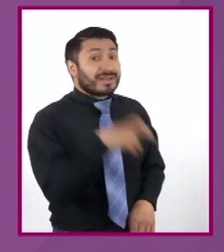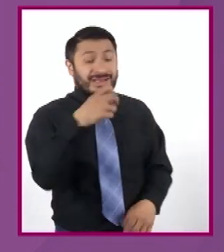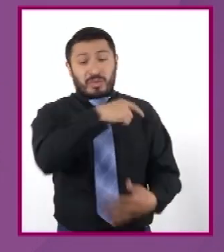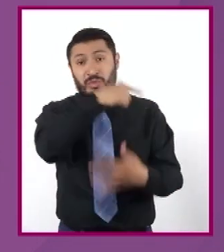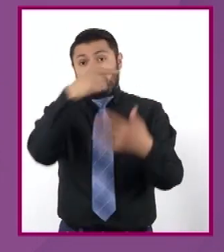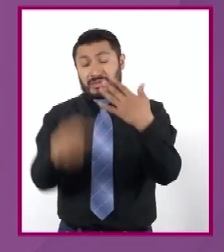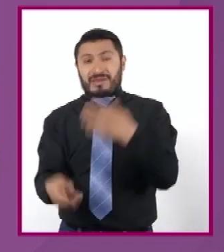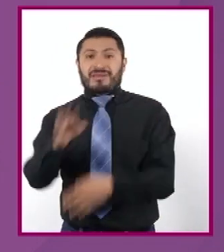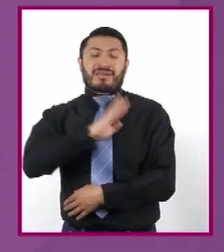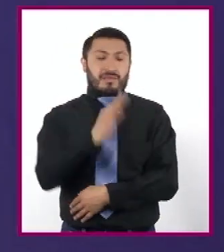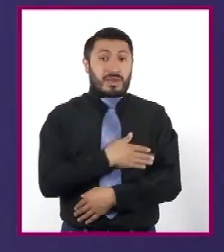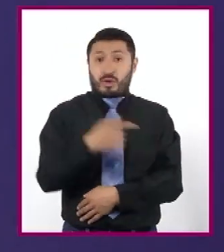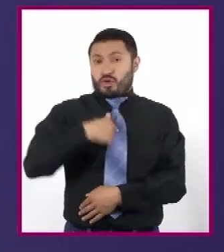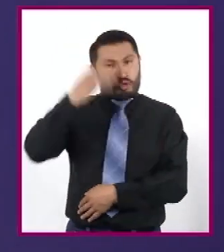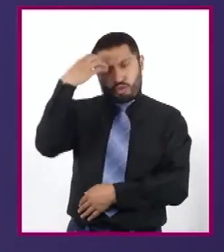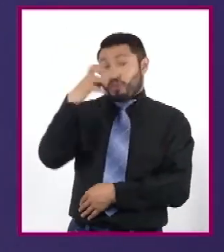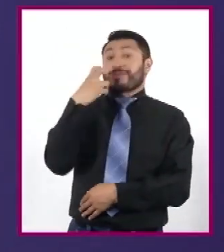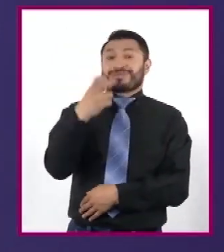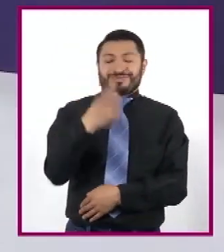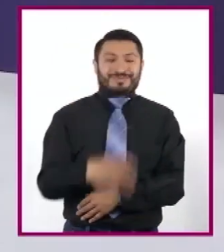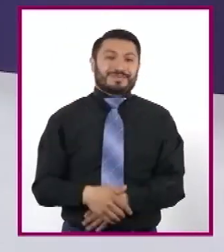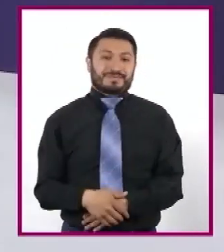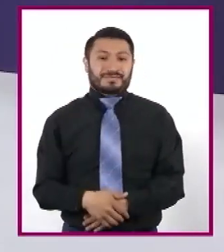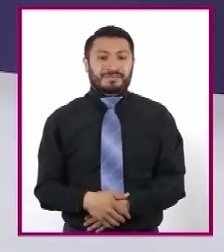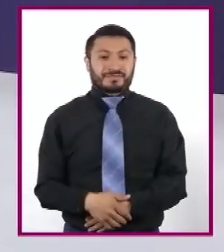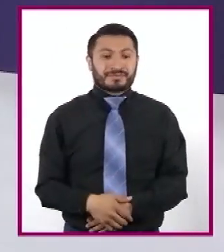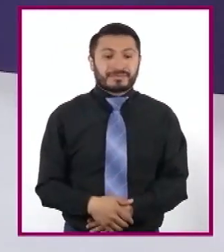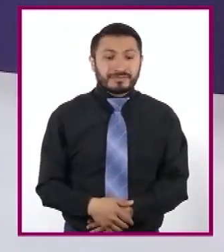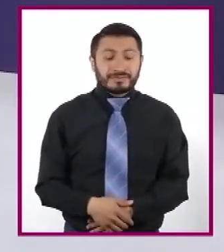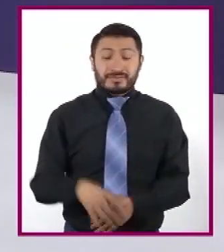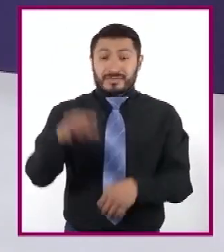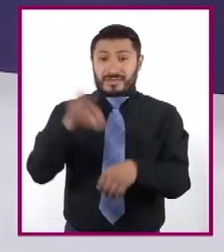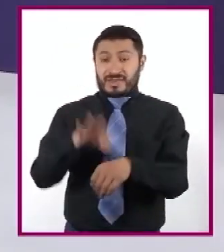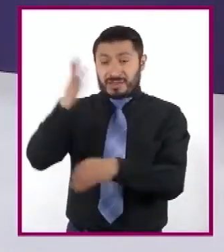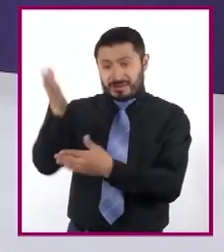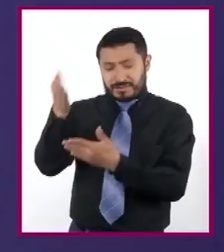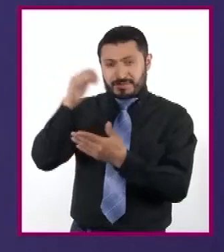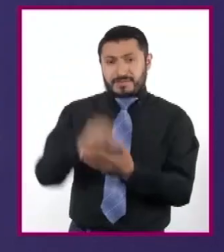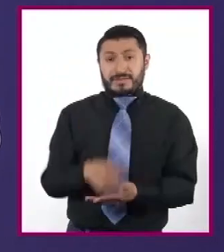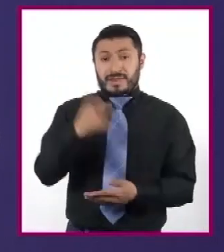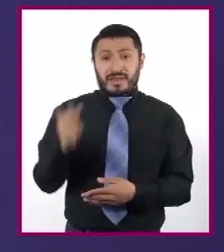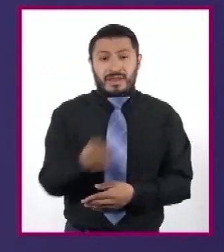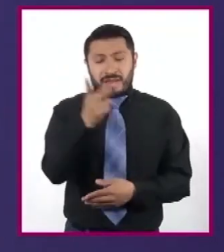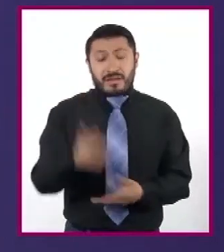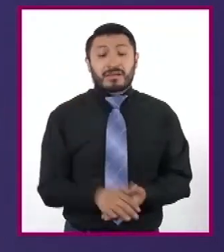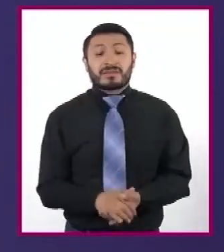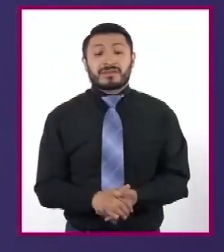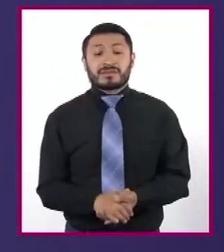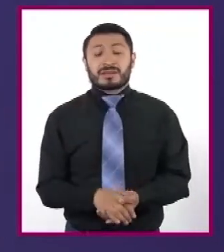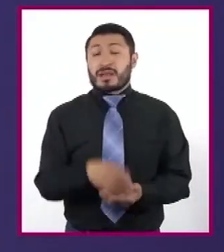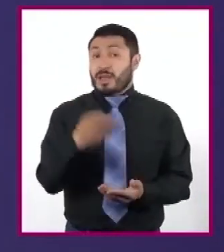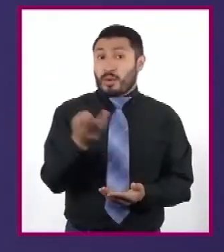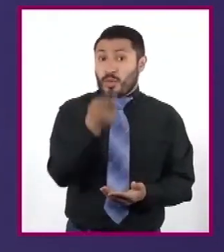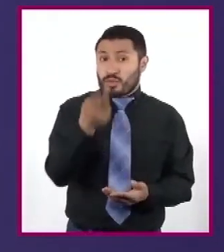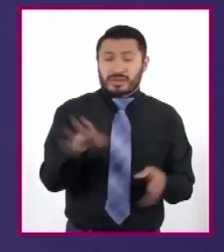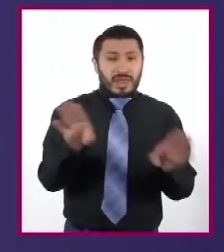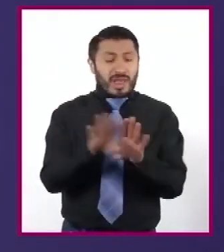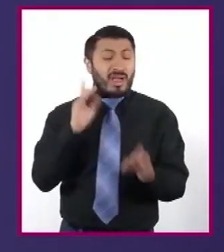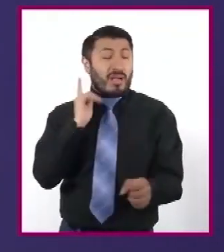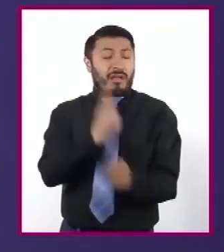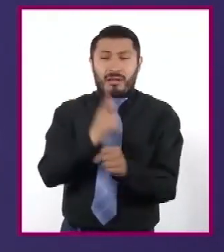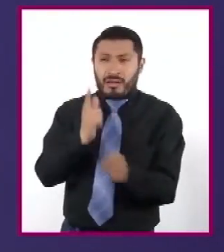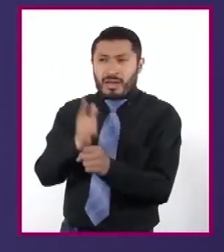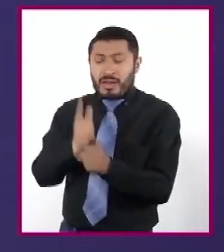que conocen. Doctor Julio Serrano, la primera pregunta obligada sería: ¿usted cómo identifica